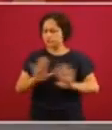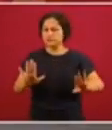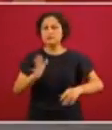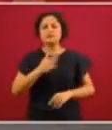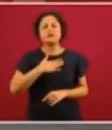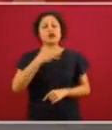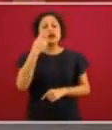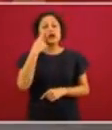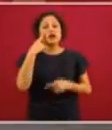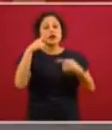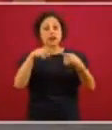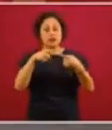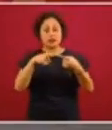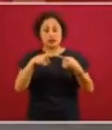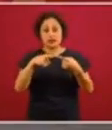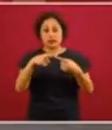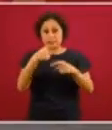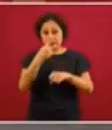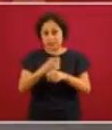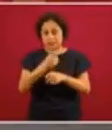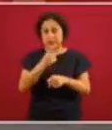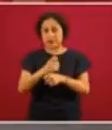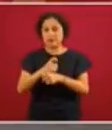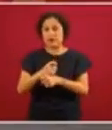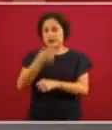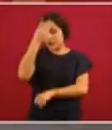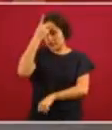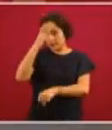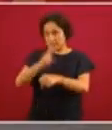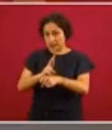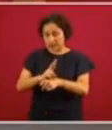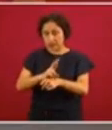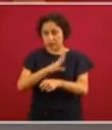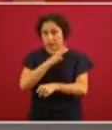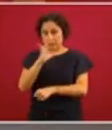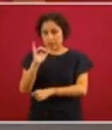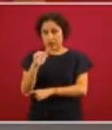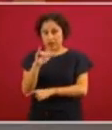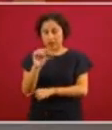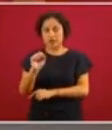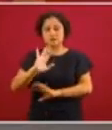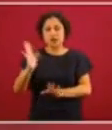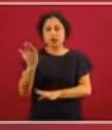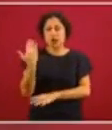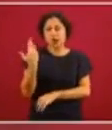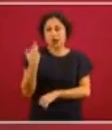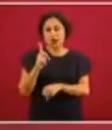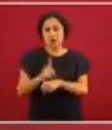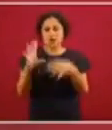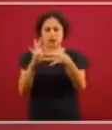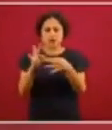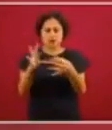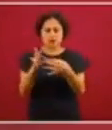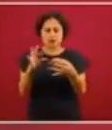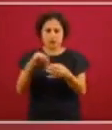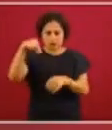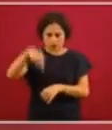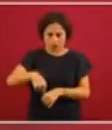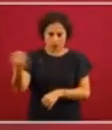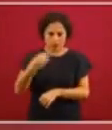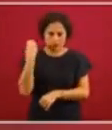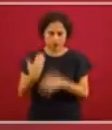y esta noticia, el maestro Zoe Robledo, director general del IMSS, ya explicó esto hace unos días en la conferencia